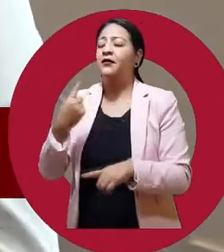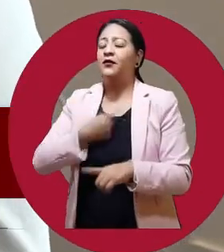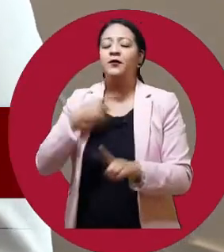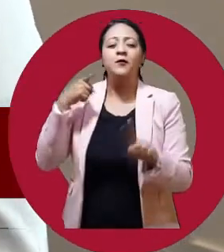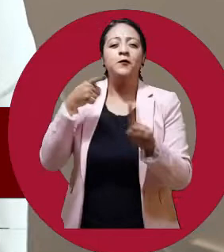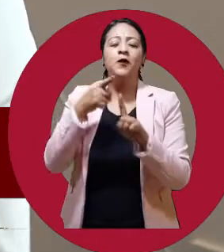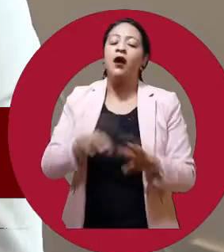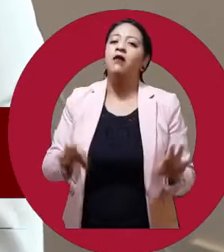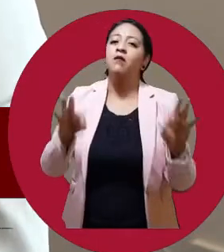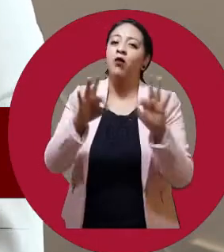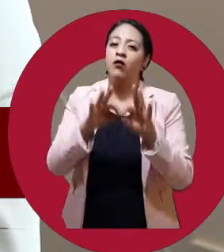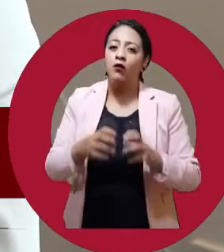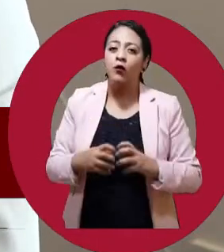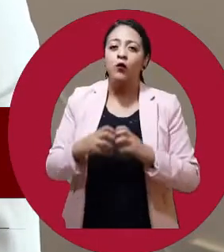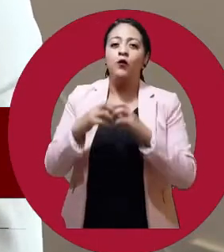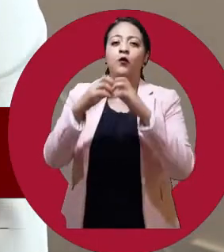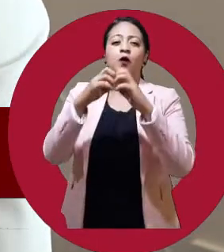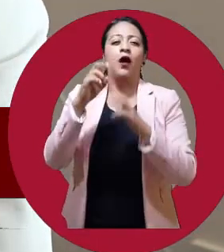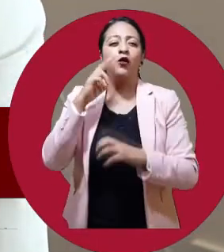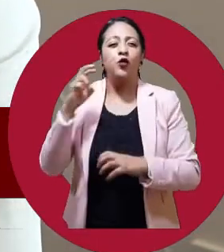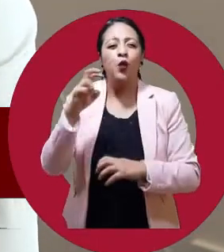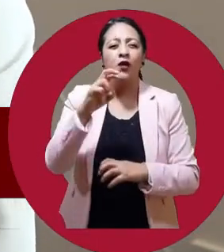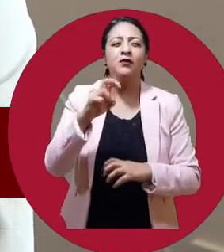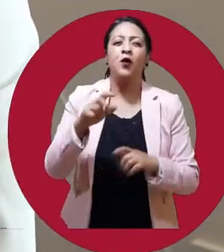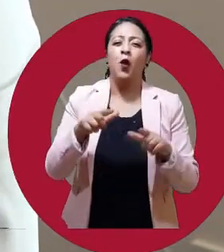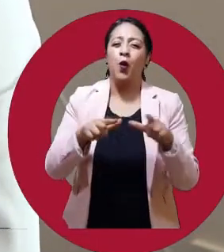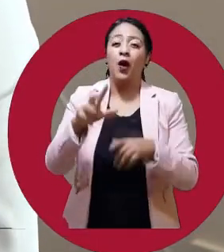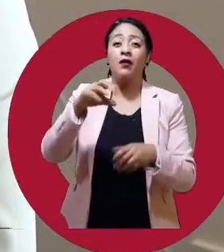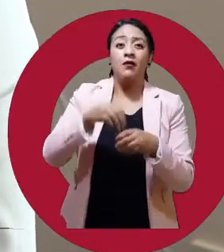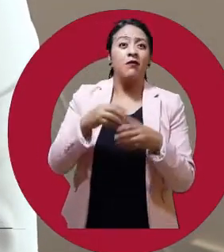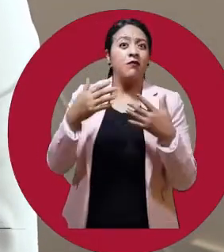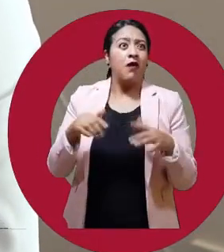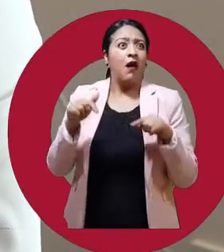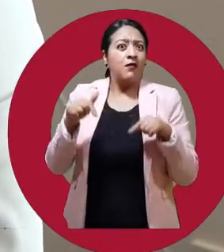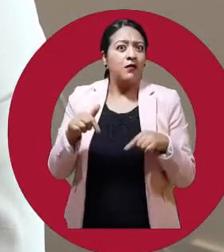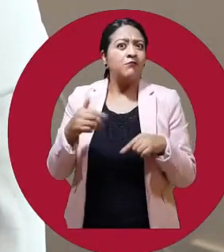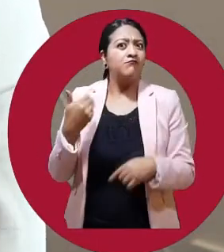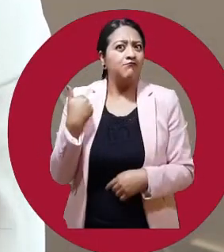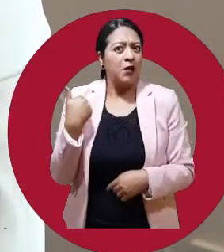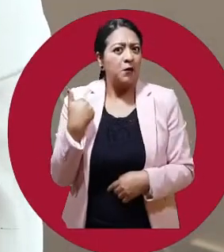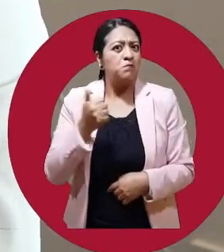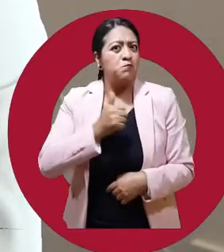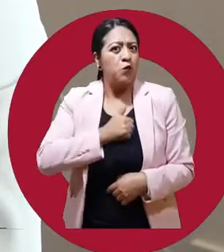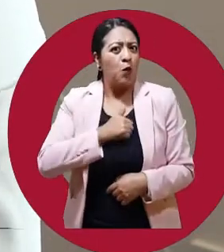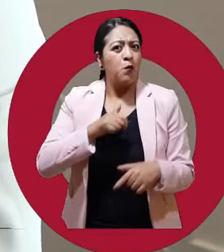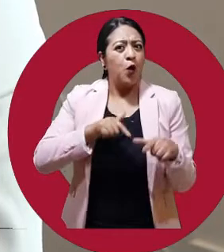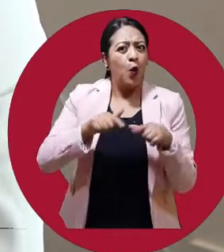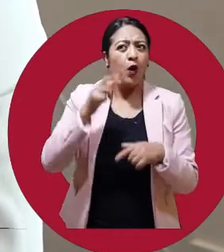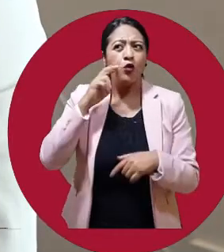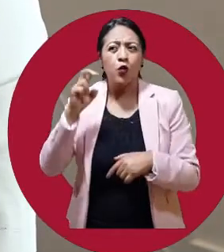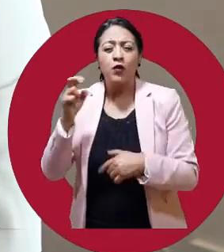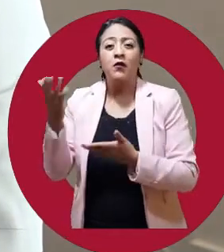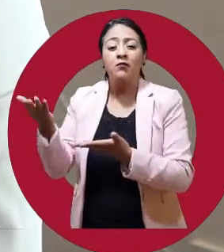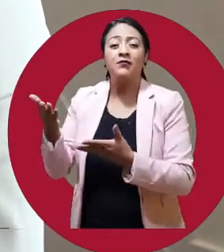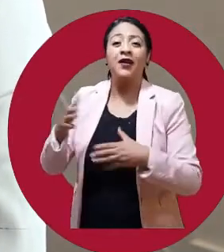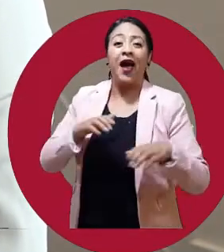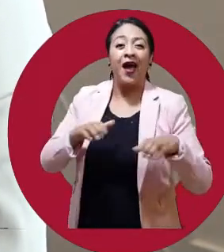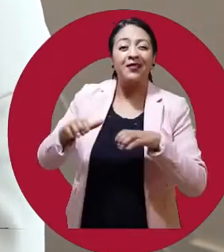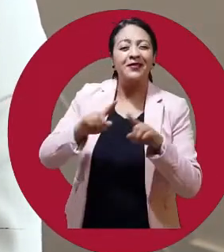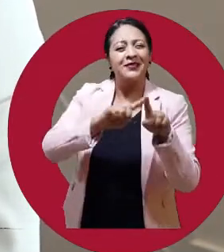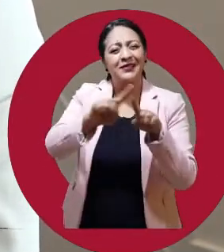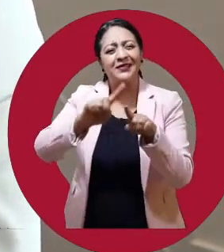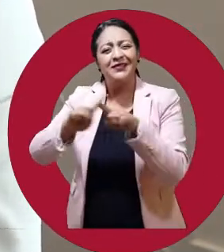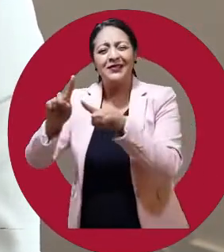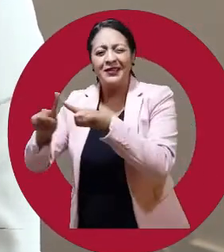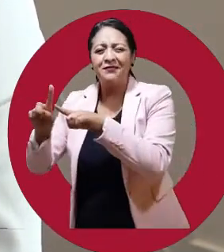seguimos enfocando a reactivar algunos de nuestros puntos turísticos ya existentes y también a fortalecer algunas actividades, como los compañeros de la